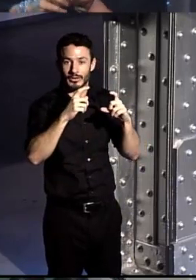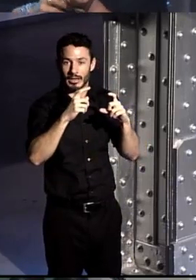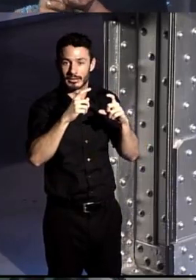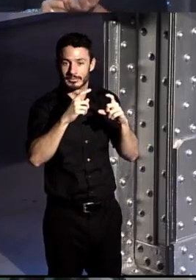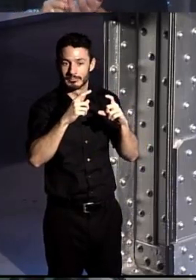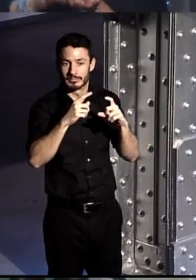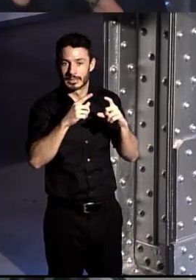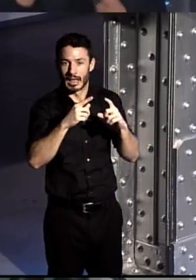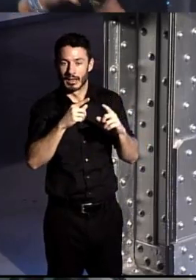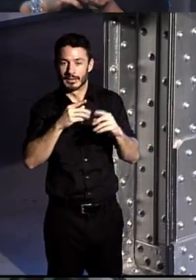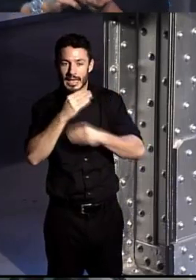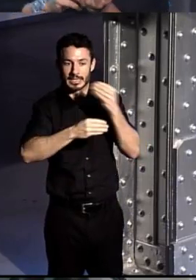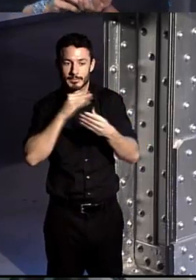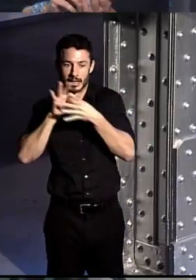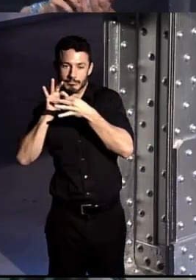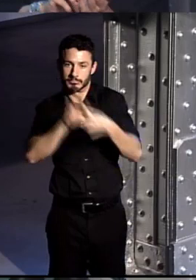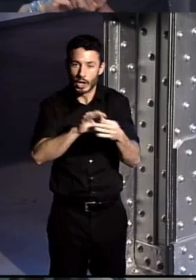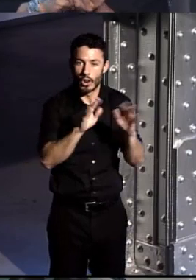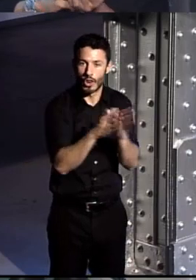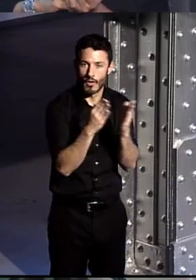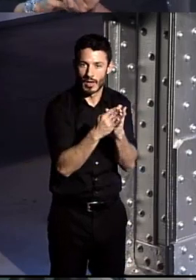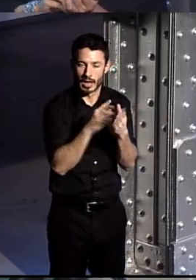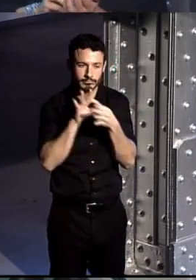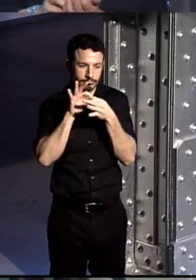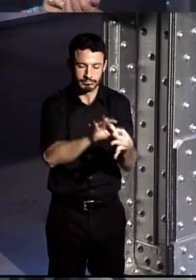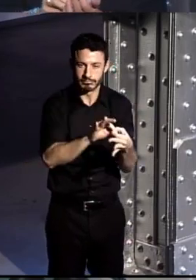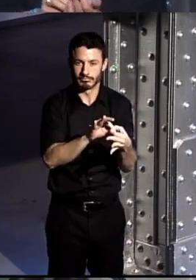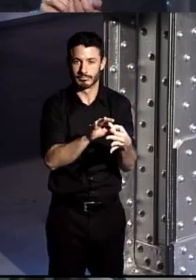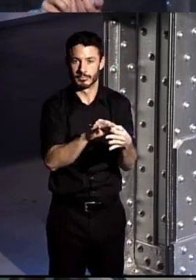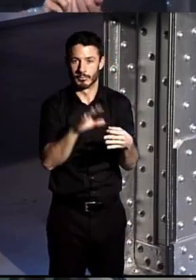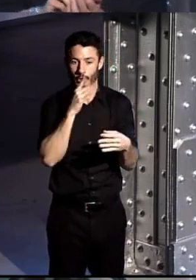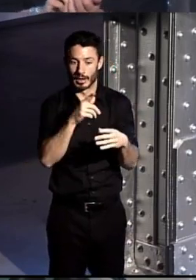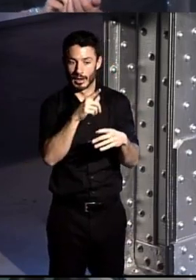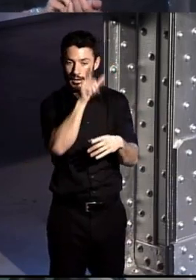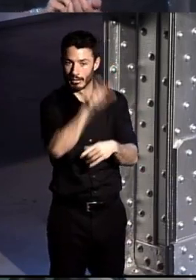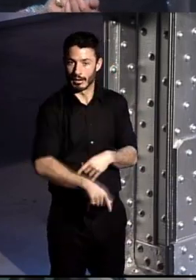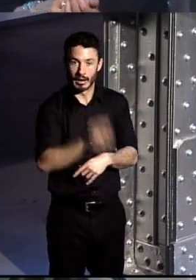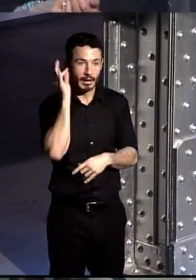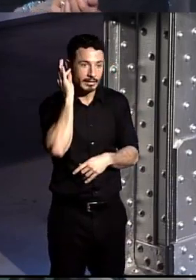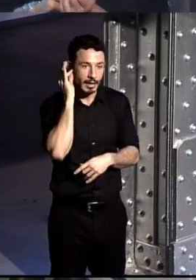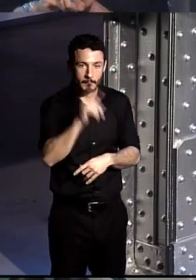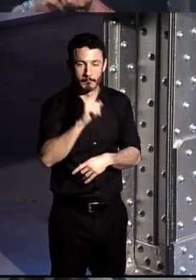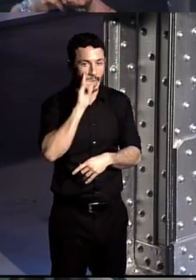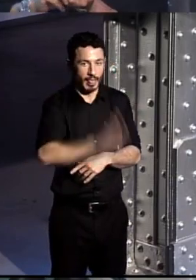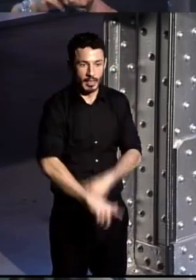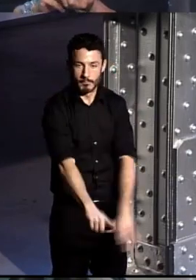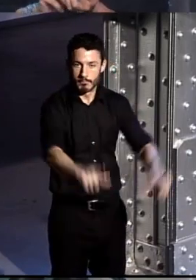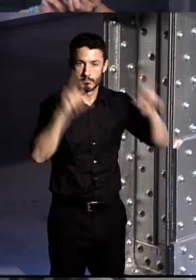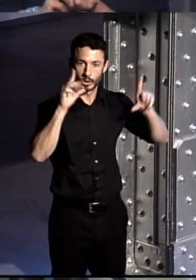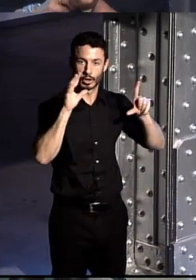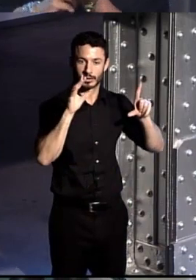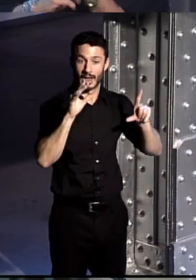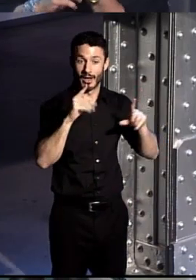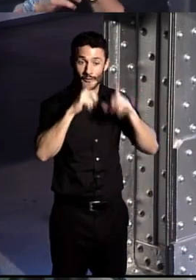profeso para la novela, porque es que la chica que aparece allí es como la protagonista de la novela, es que es imposible encontrar una foto mejor.